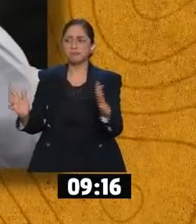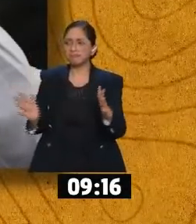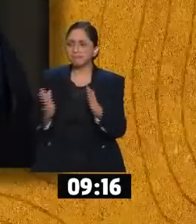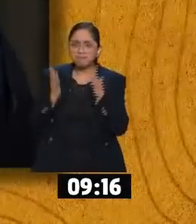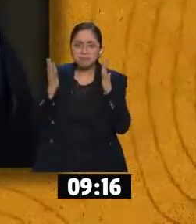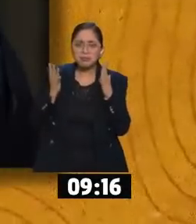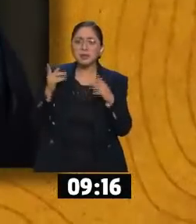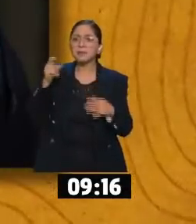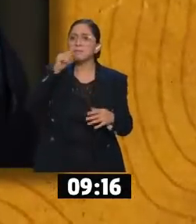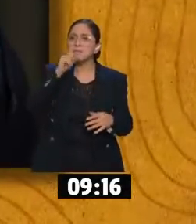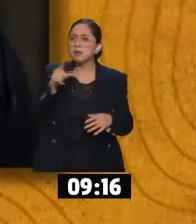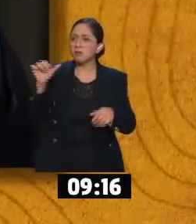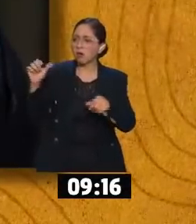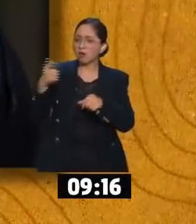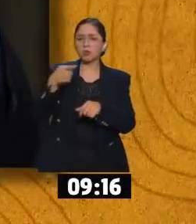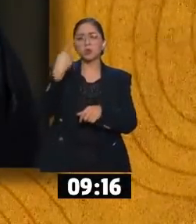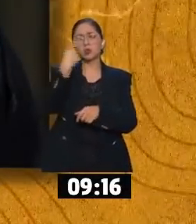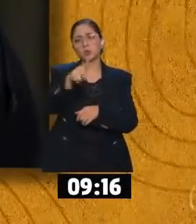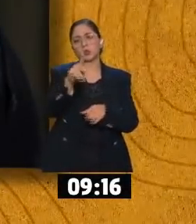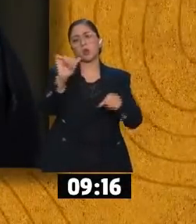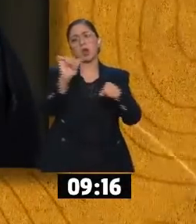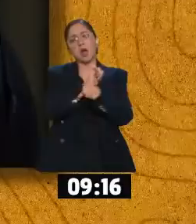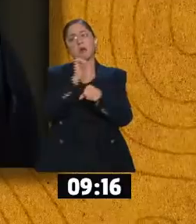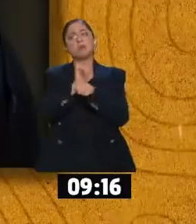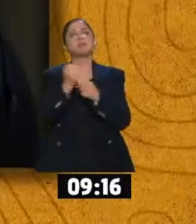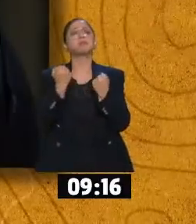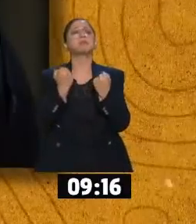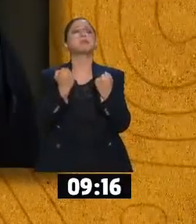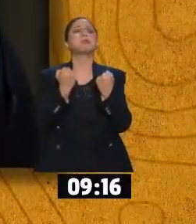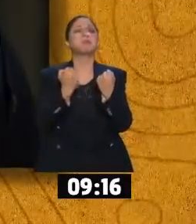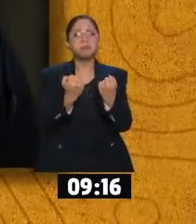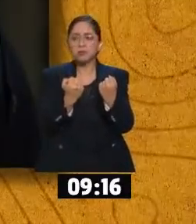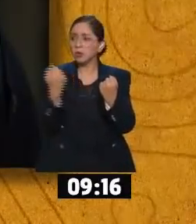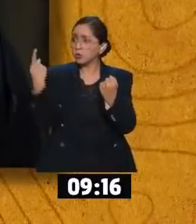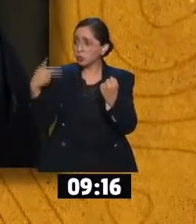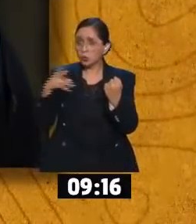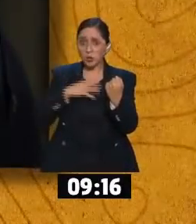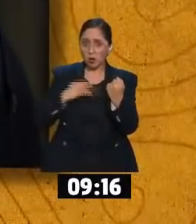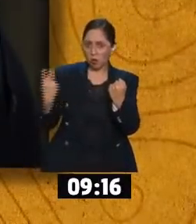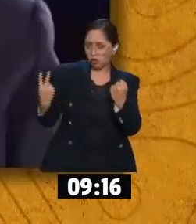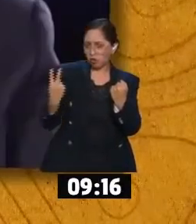del vehículo en el que viajaba con su hijo, ¿verdad?